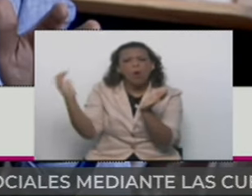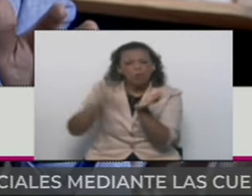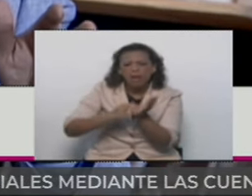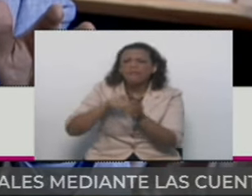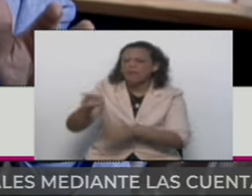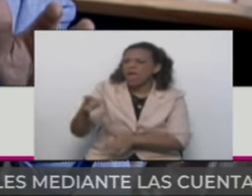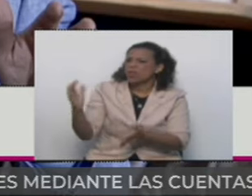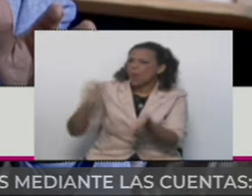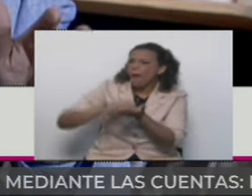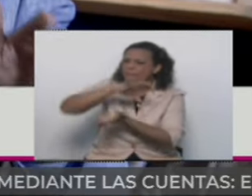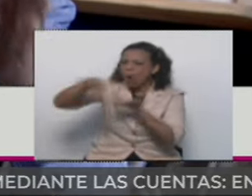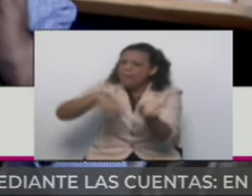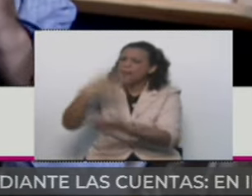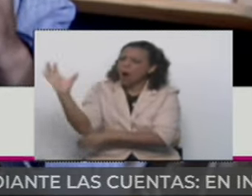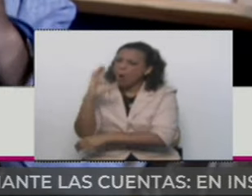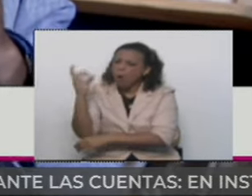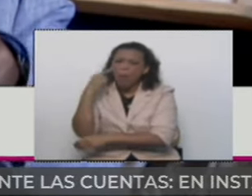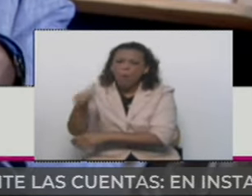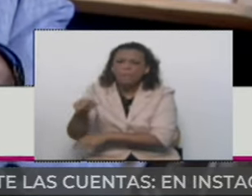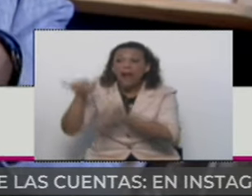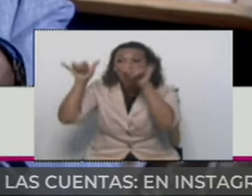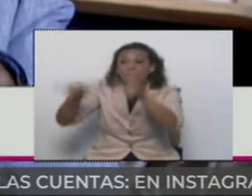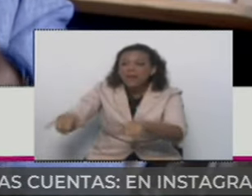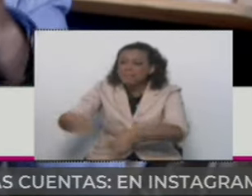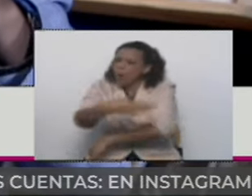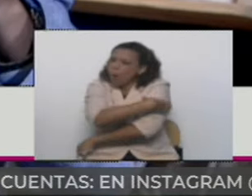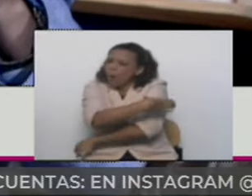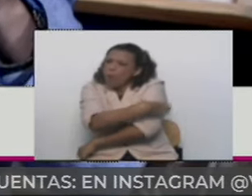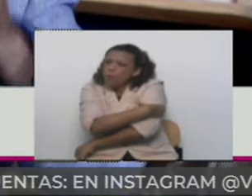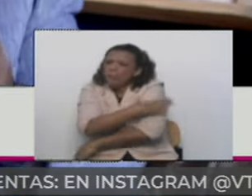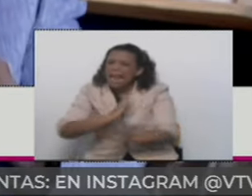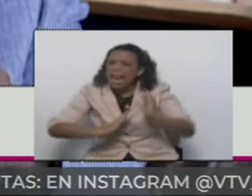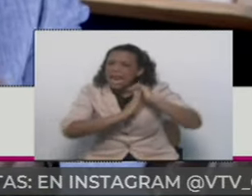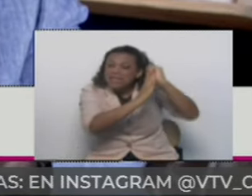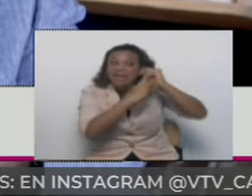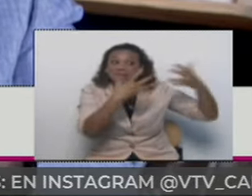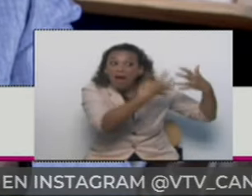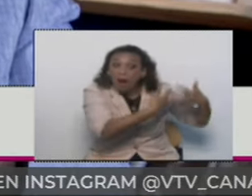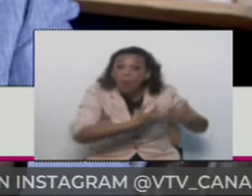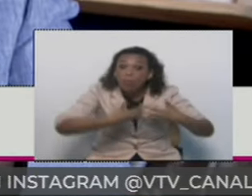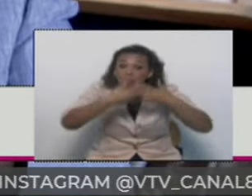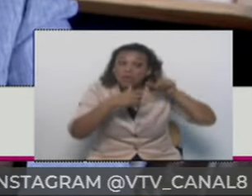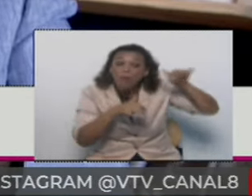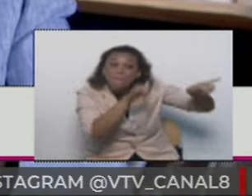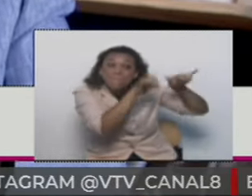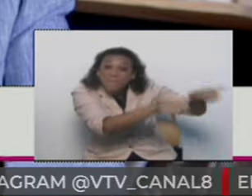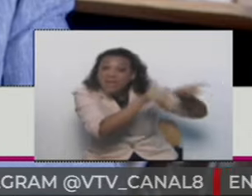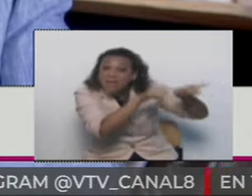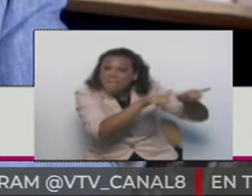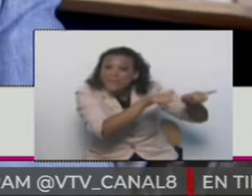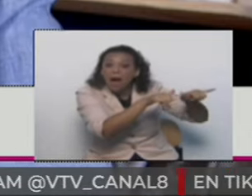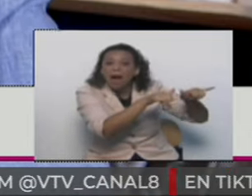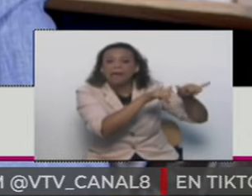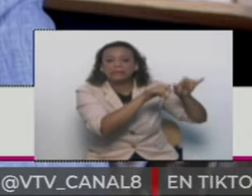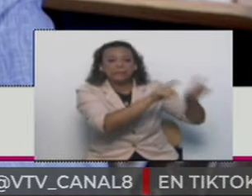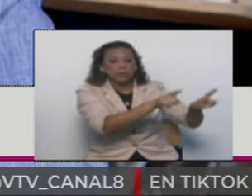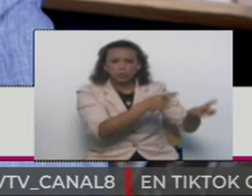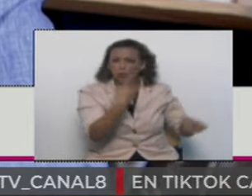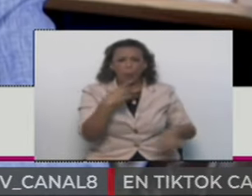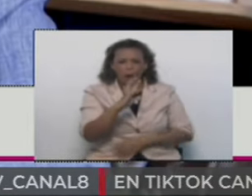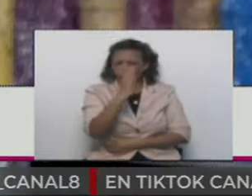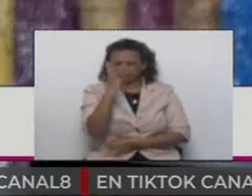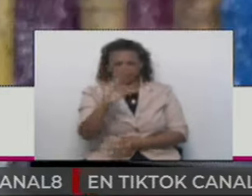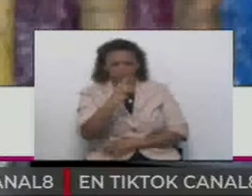suceda. La misma conspiración se dirige desde Estados Unidos. No nos llamemos engaños,